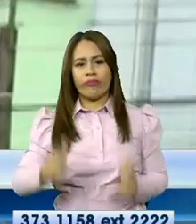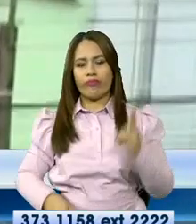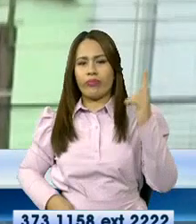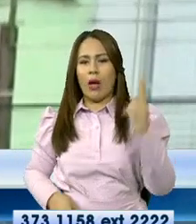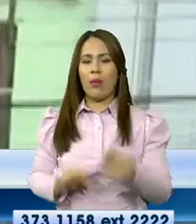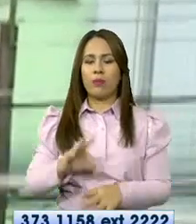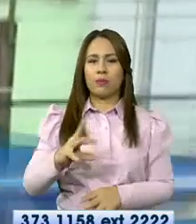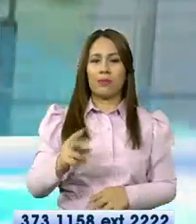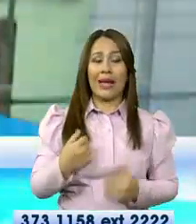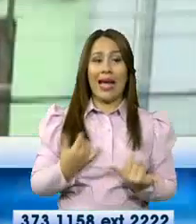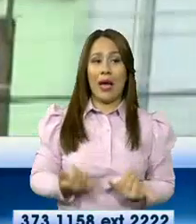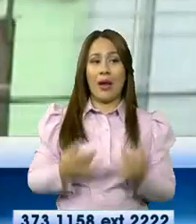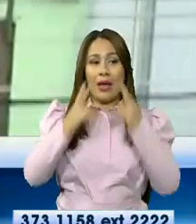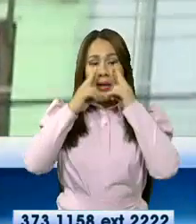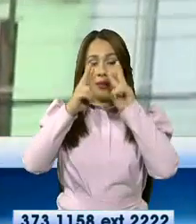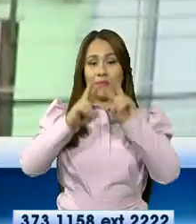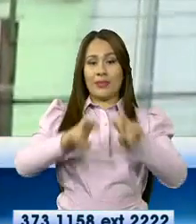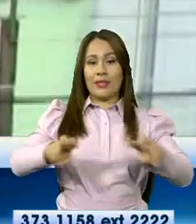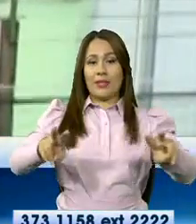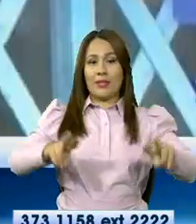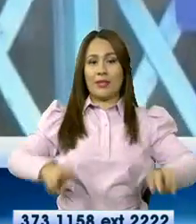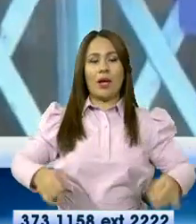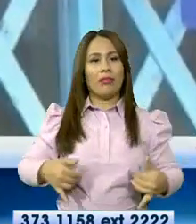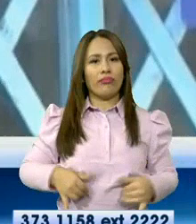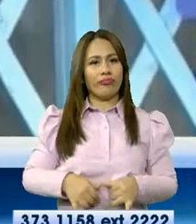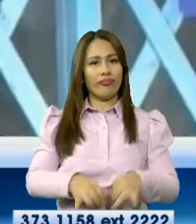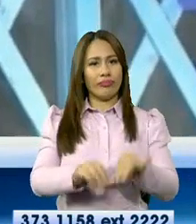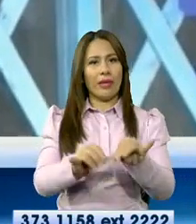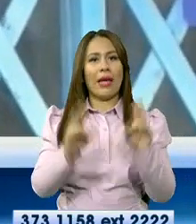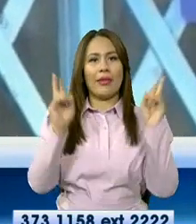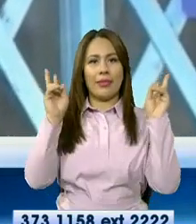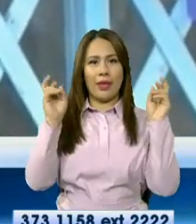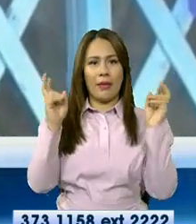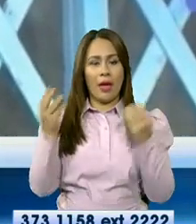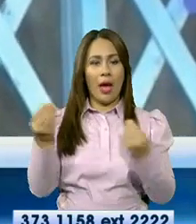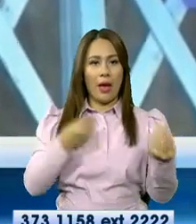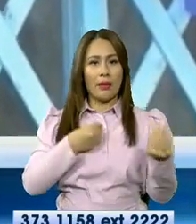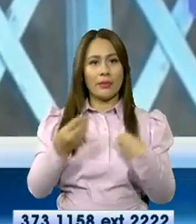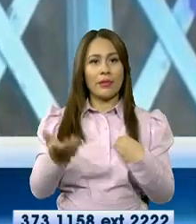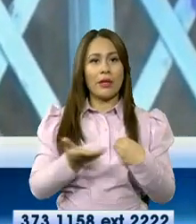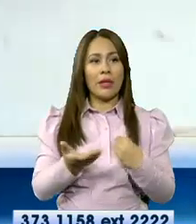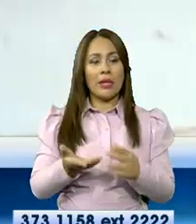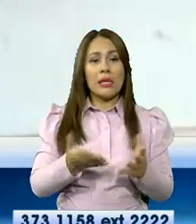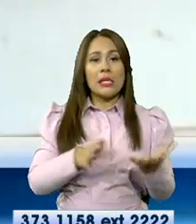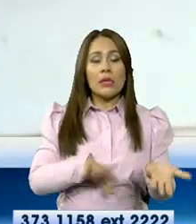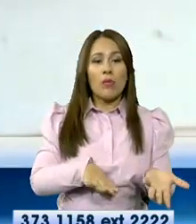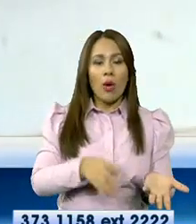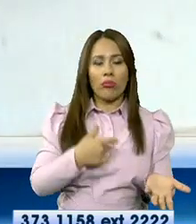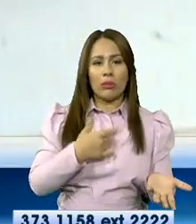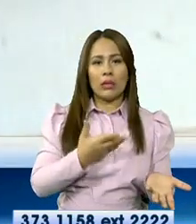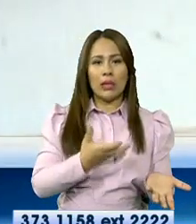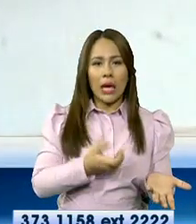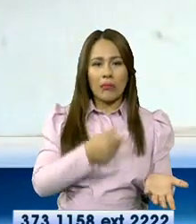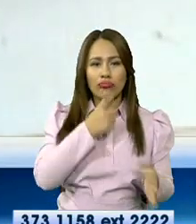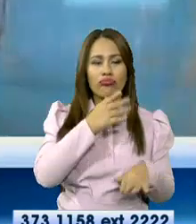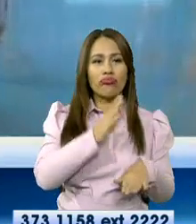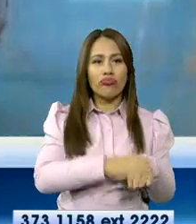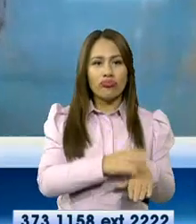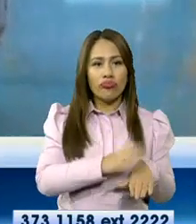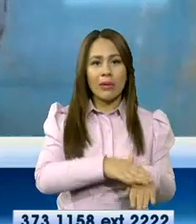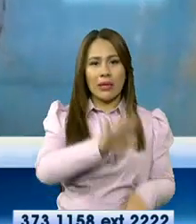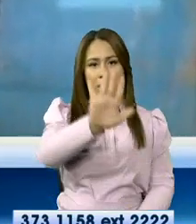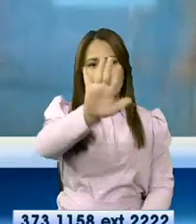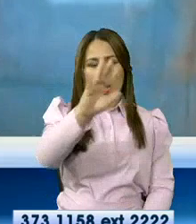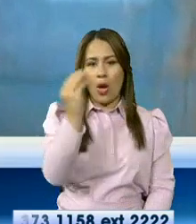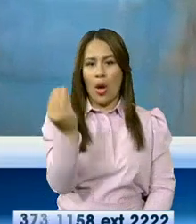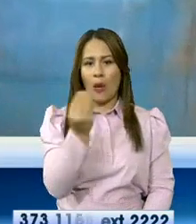Las investigaciones y diligencias judiciales avanzan. El tema es tratado como intento de homicidio, donde están aparentemente implicados 5 adolescentes